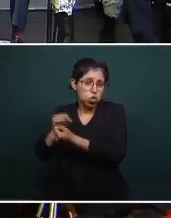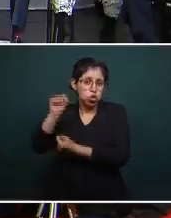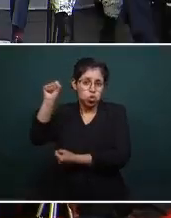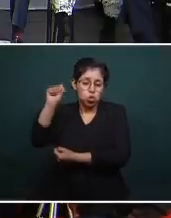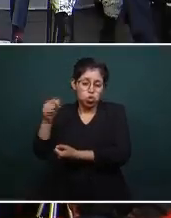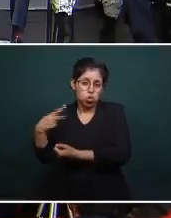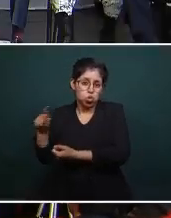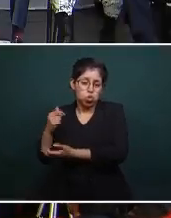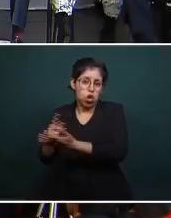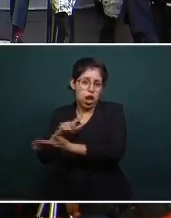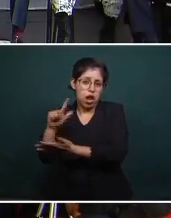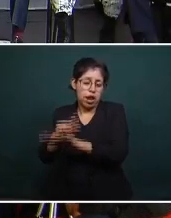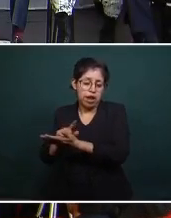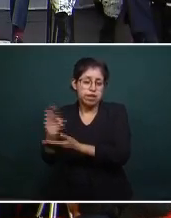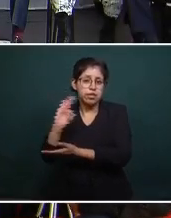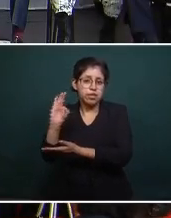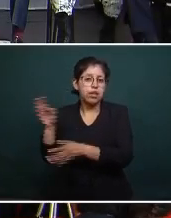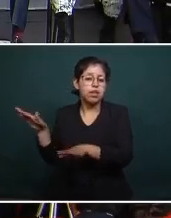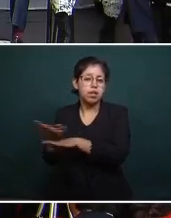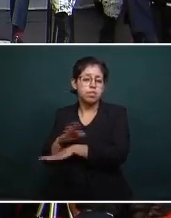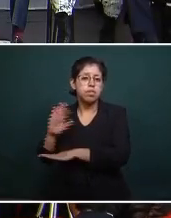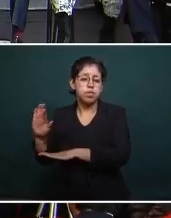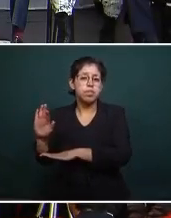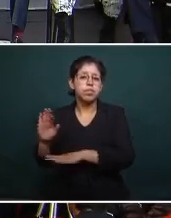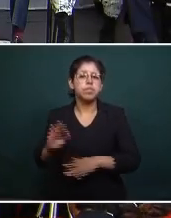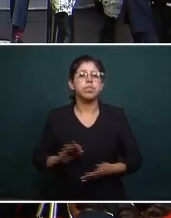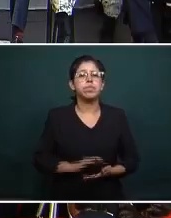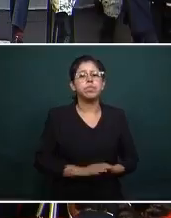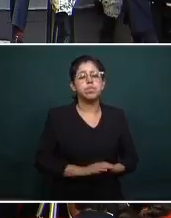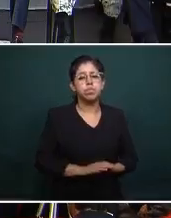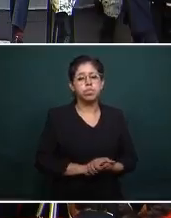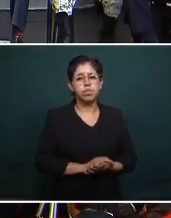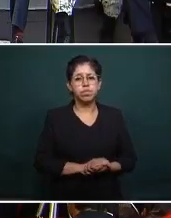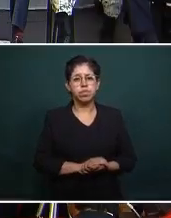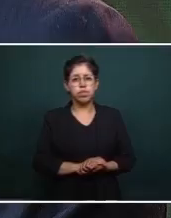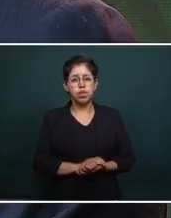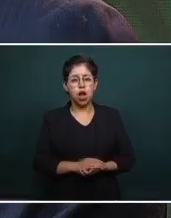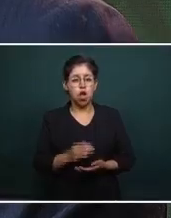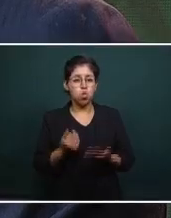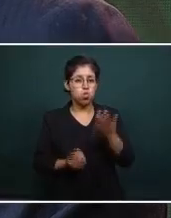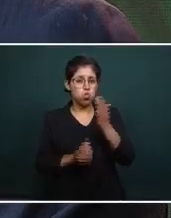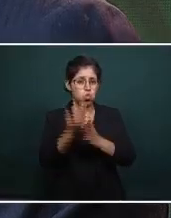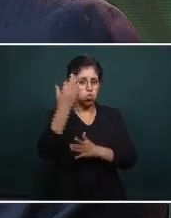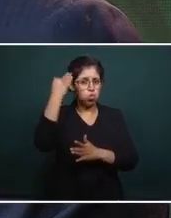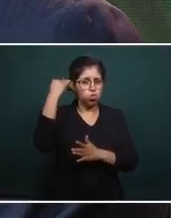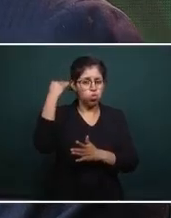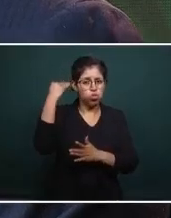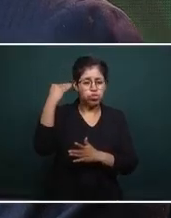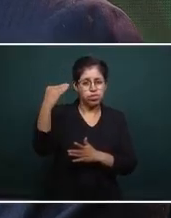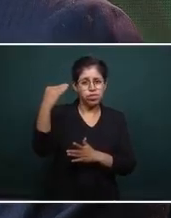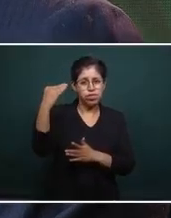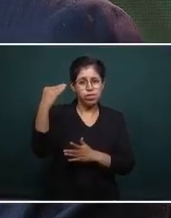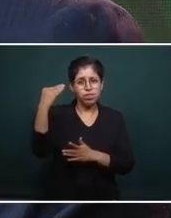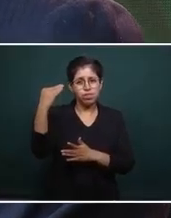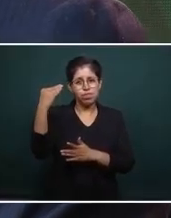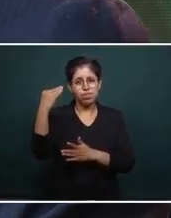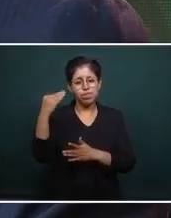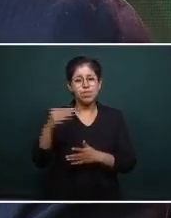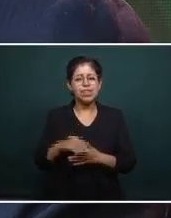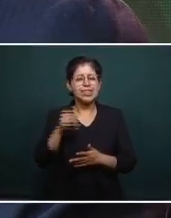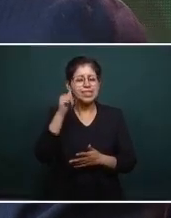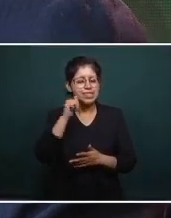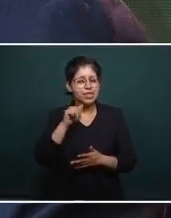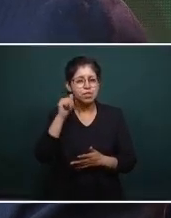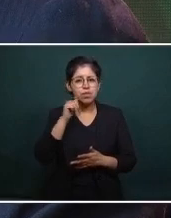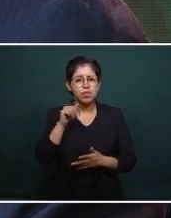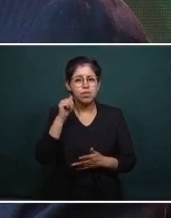leyes. Son tiempos nuevos, siempre hay que estar